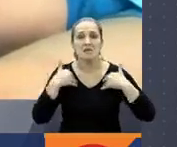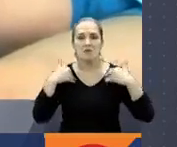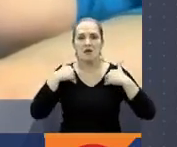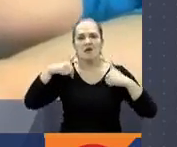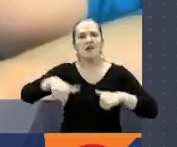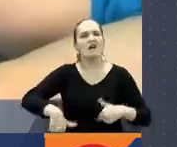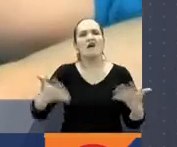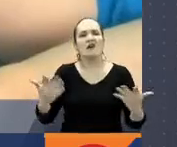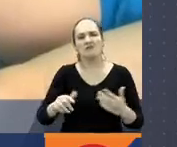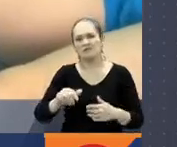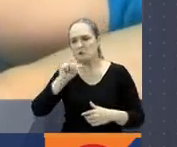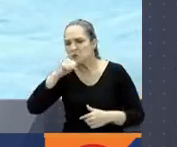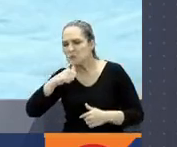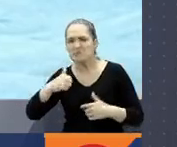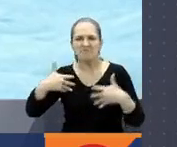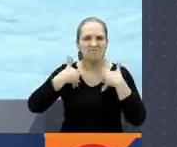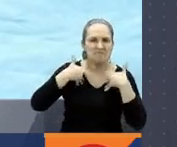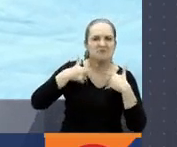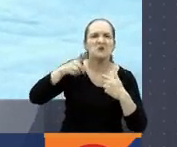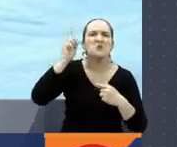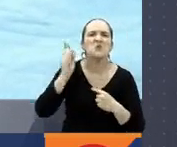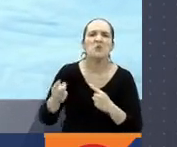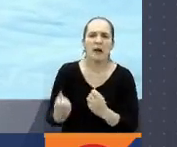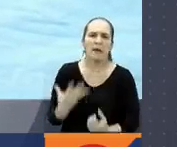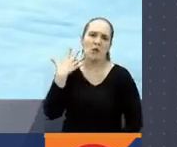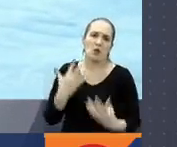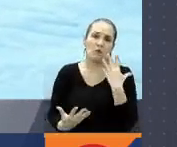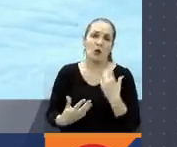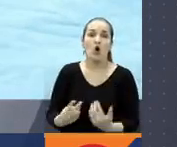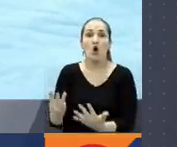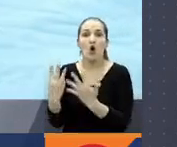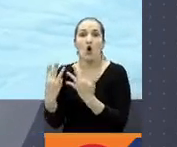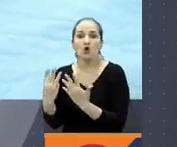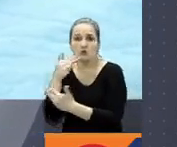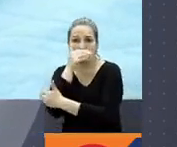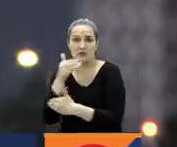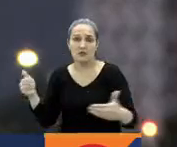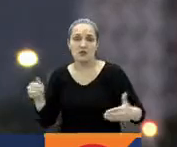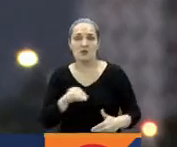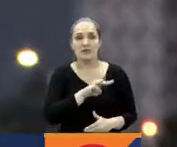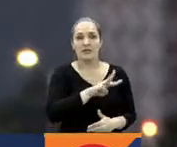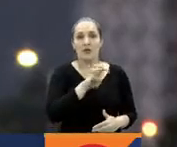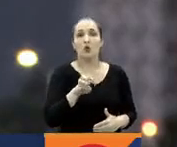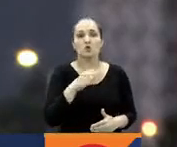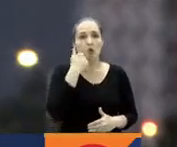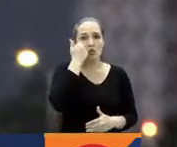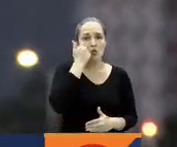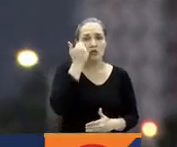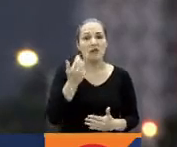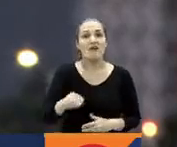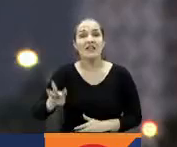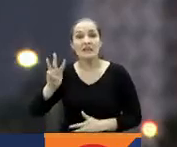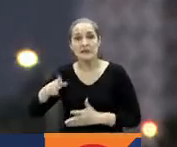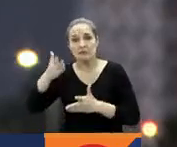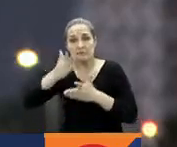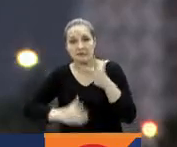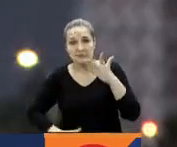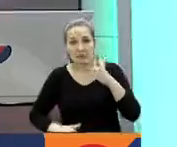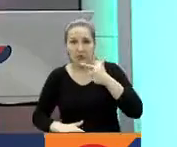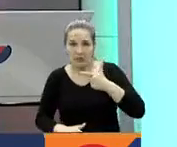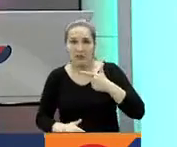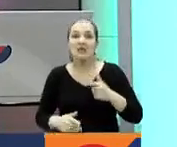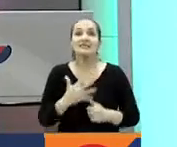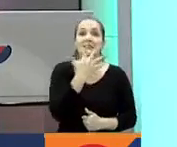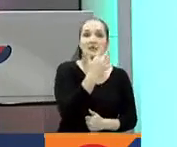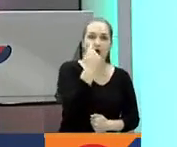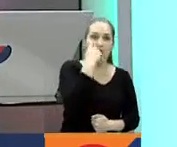entre ellos 11 niños y 18 adultos, de los cuales 3 resultaron con amputación en los dedos y 5 tienen heridas